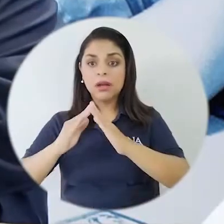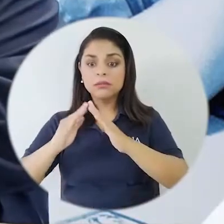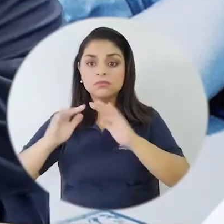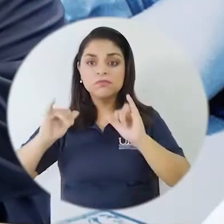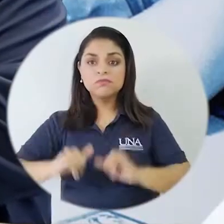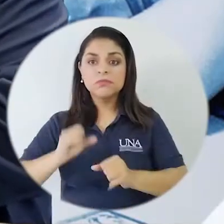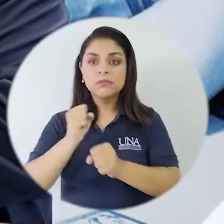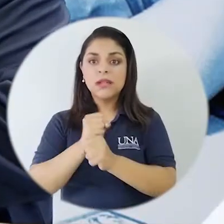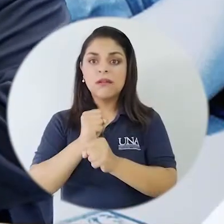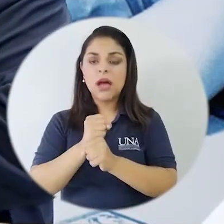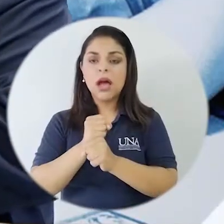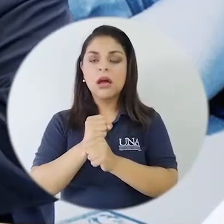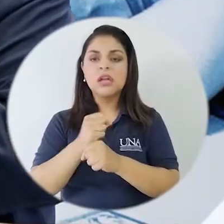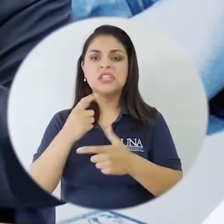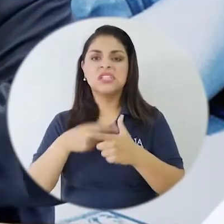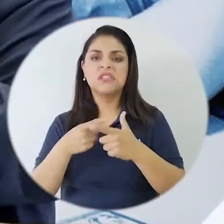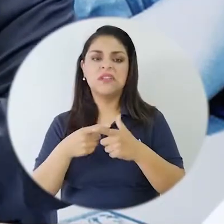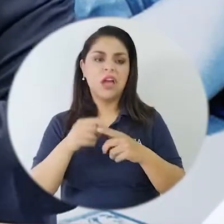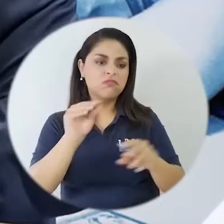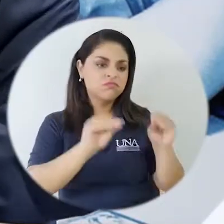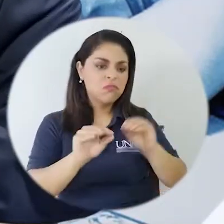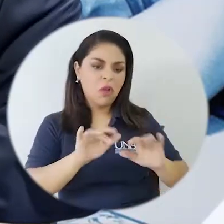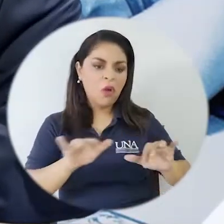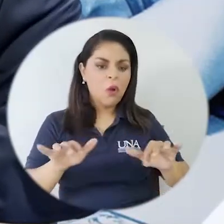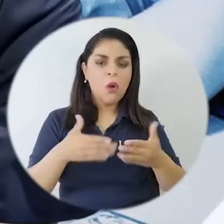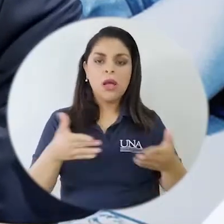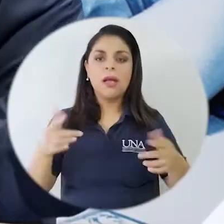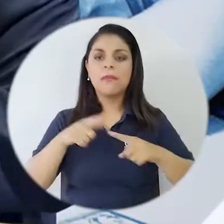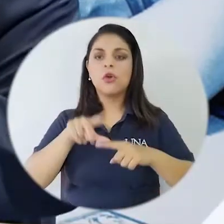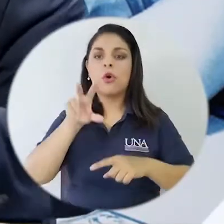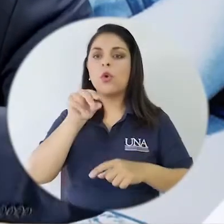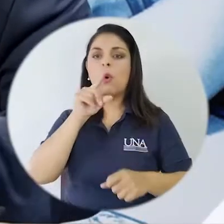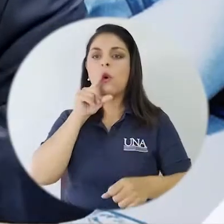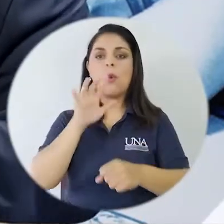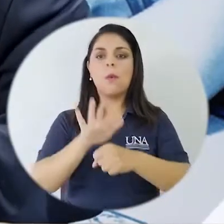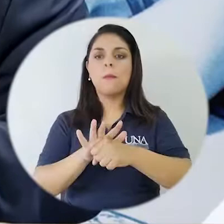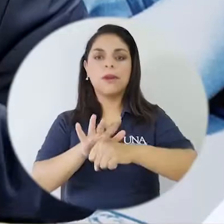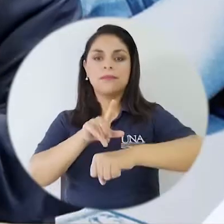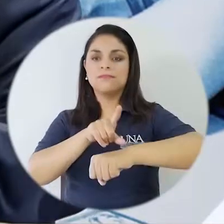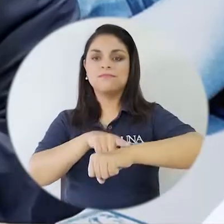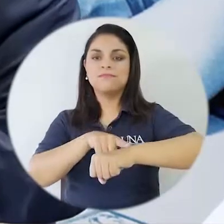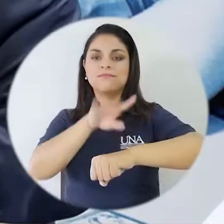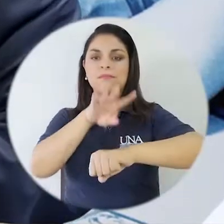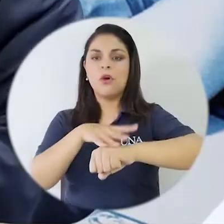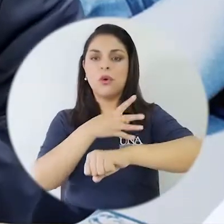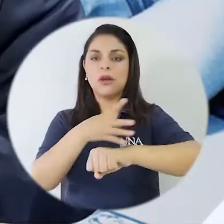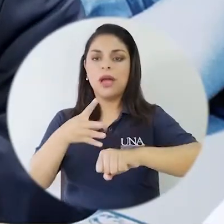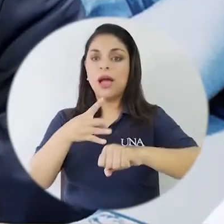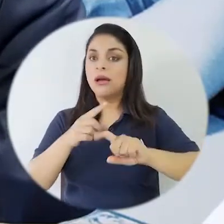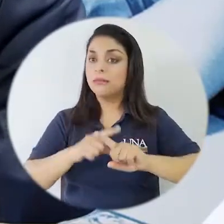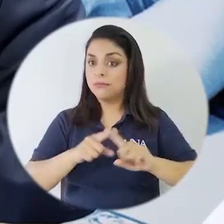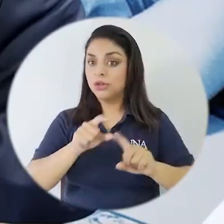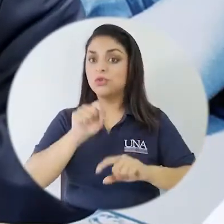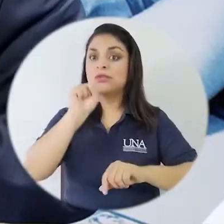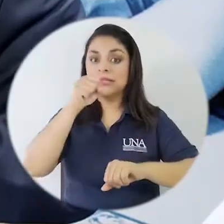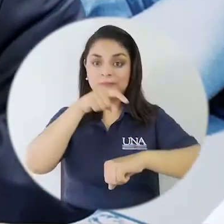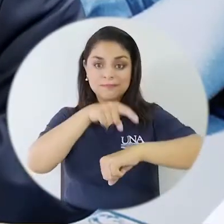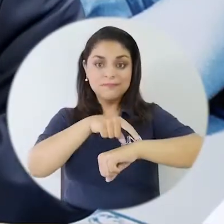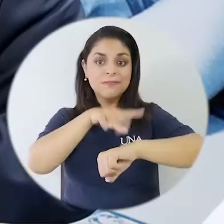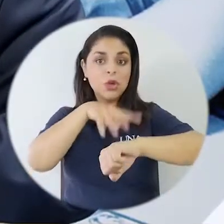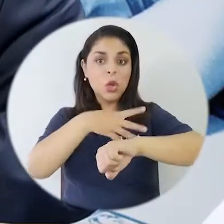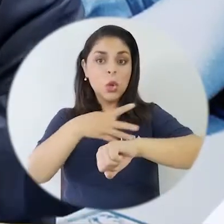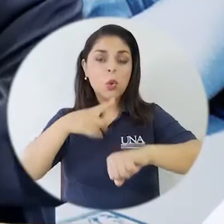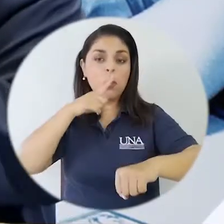sin necesariamente cumplir jornada, pero Ujú, ciertamente en nuestra legislación el cumplimiento de jornada es sumamente importante ujú. para el desarrollo